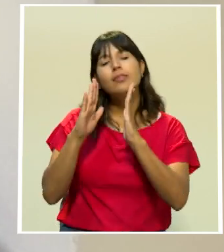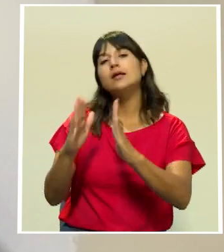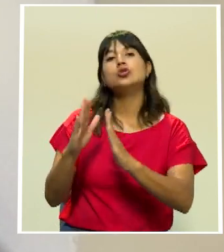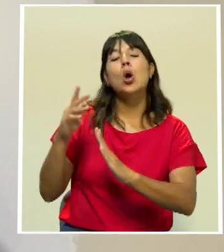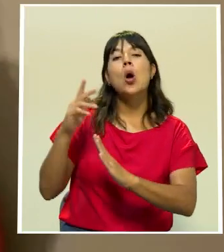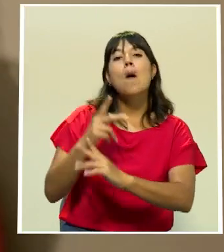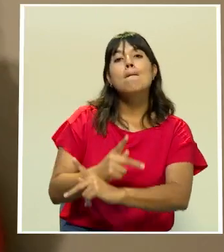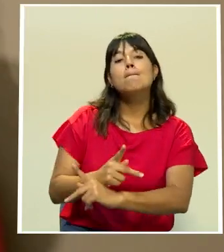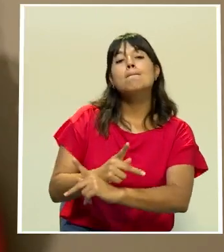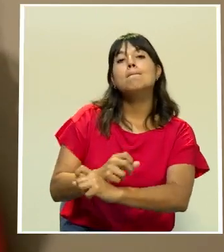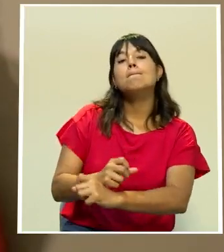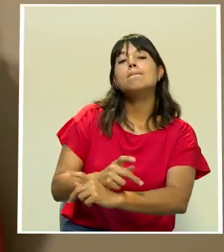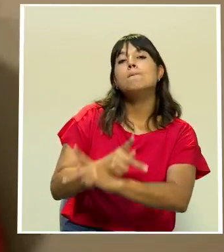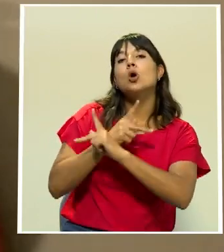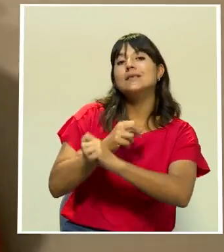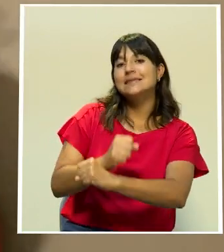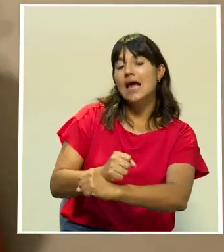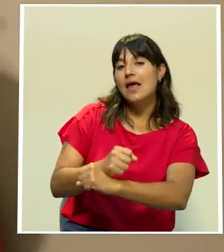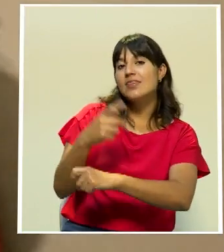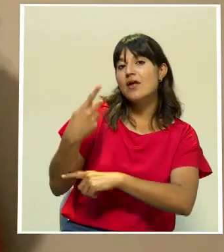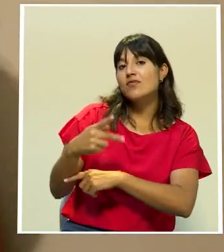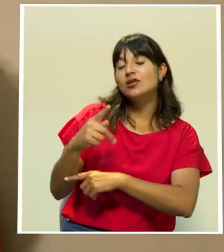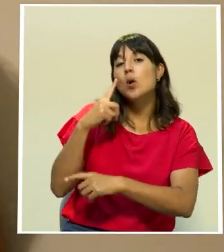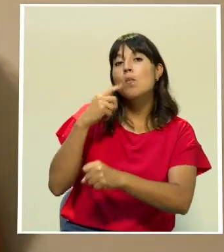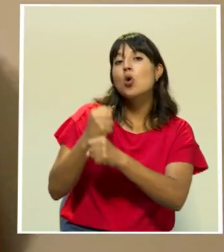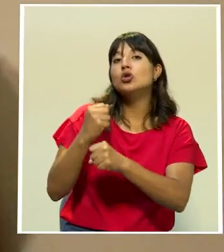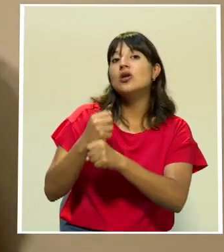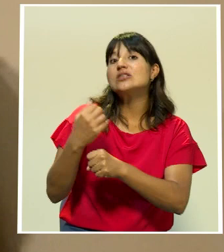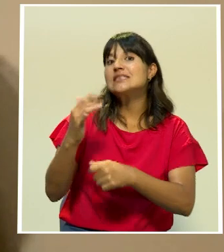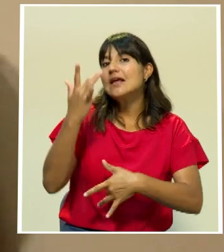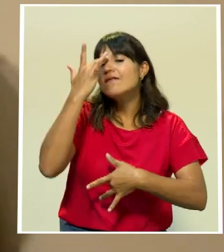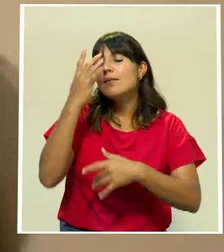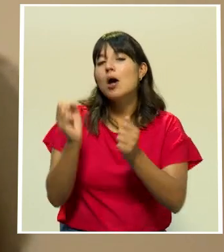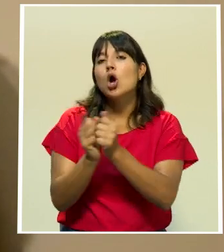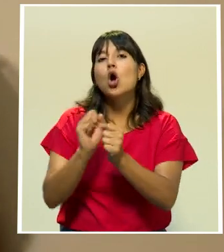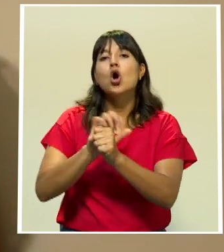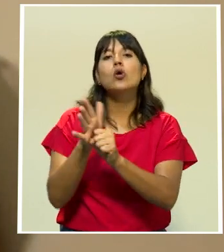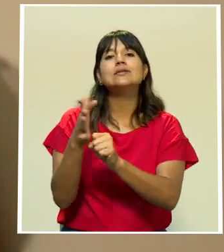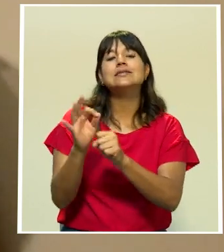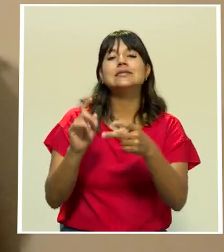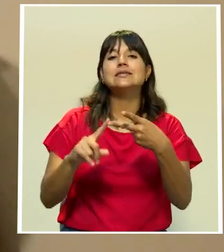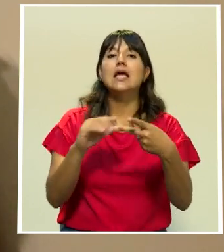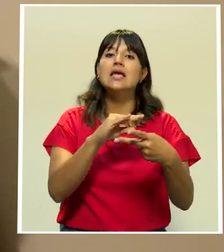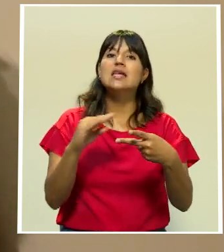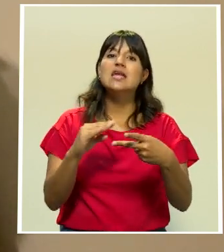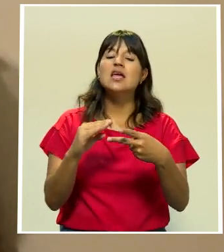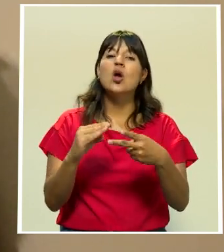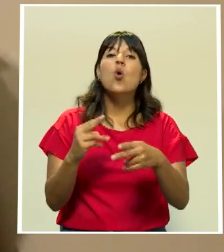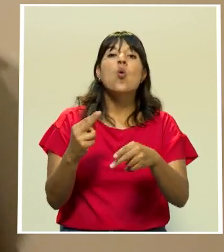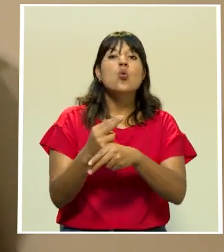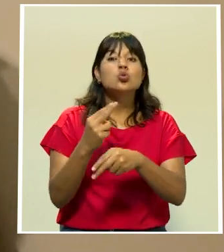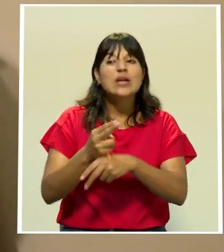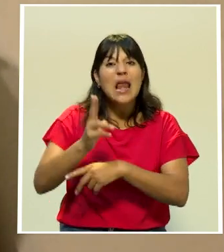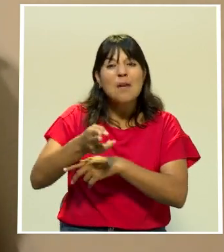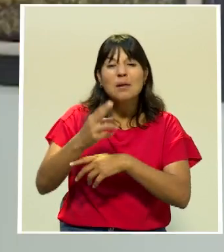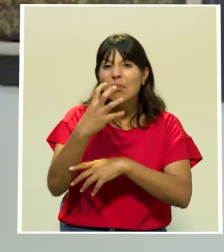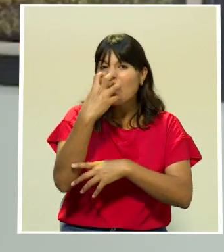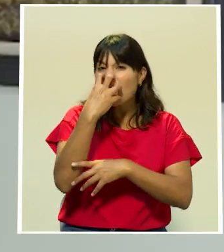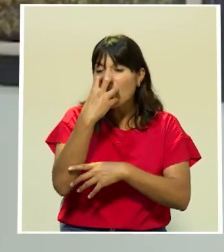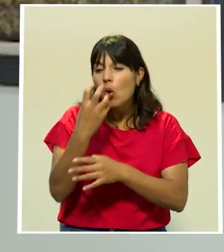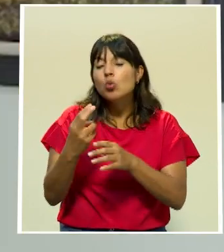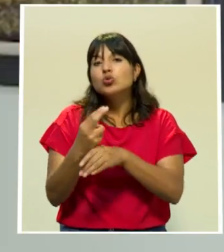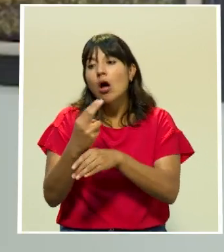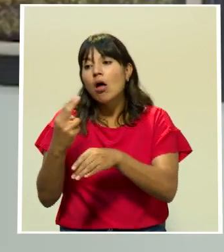de riesgos por trabajo en casos de COVID-19, así como la reutilización de las mascarillas N95.